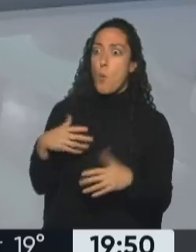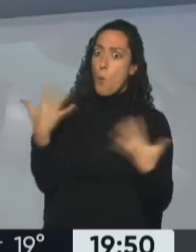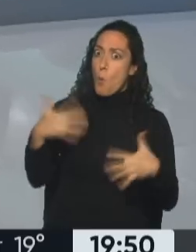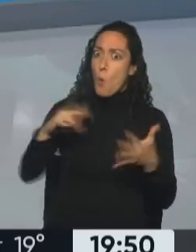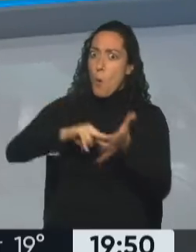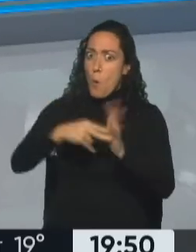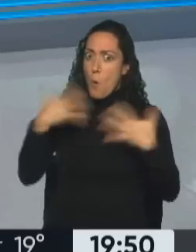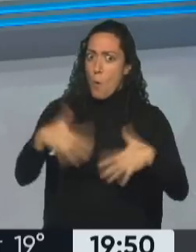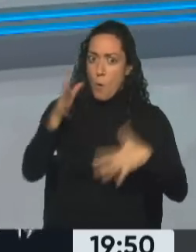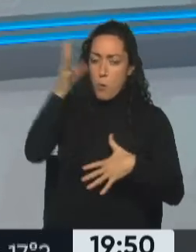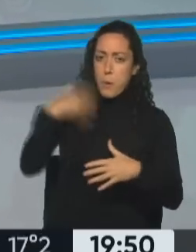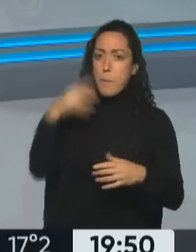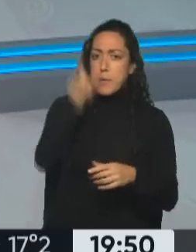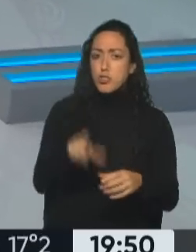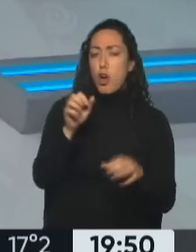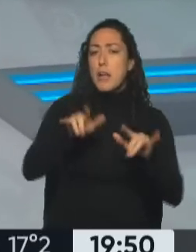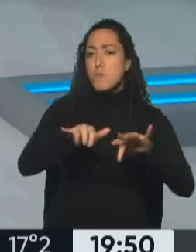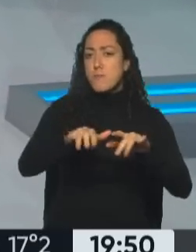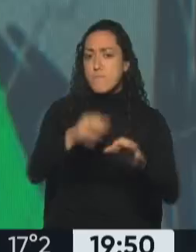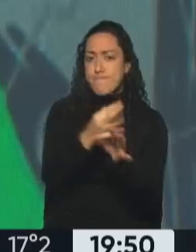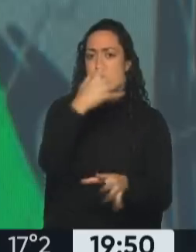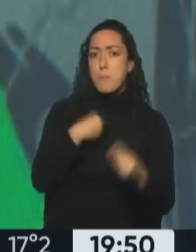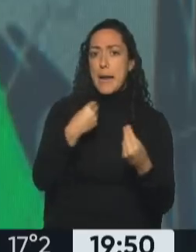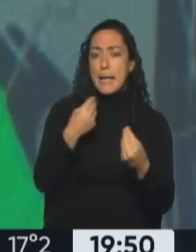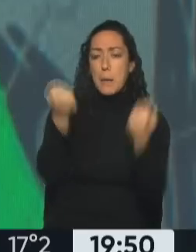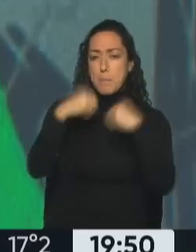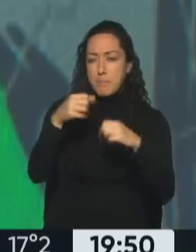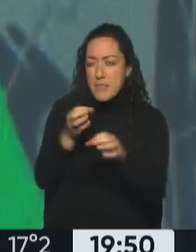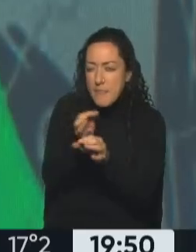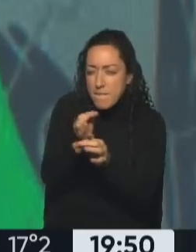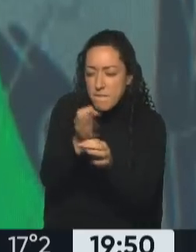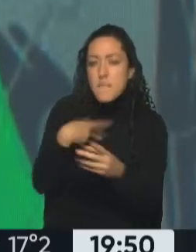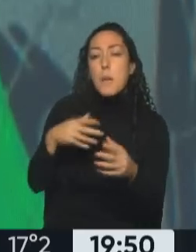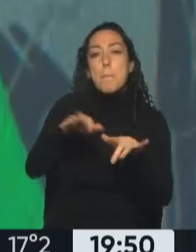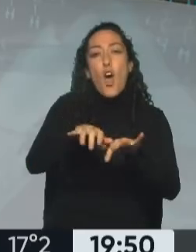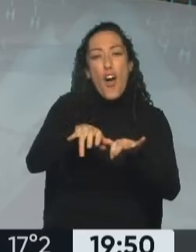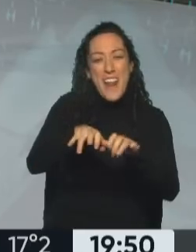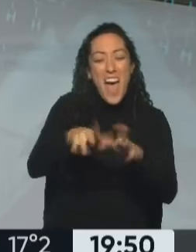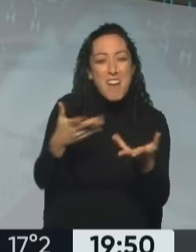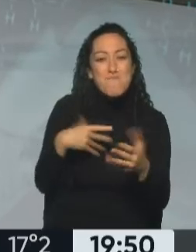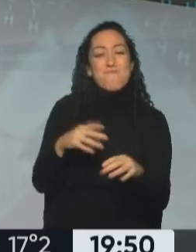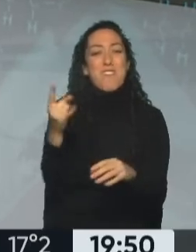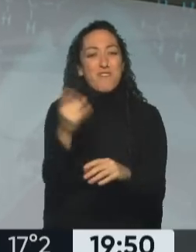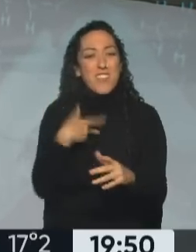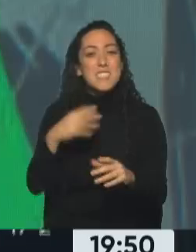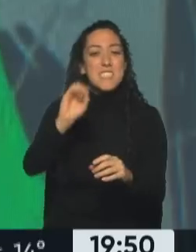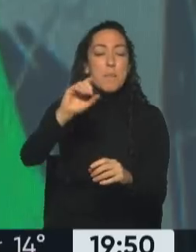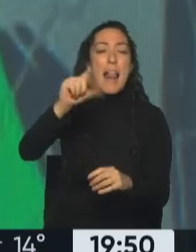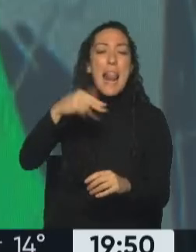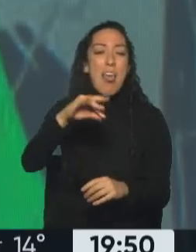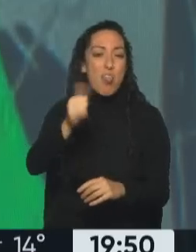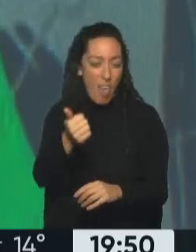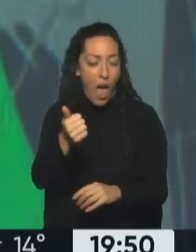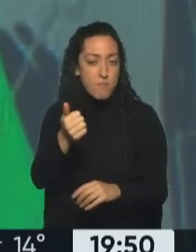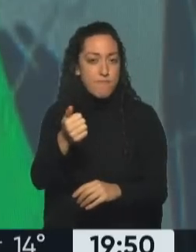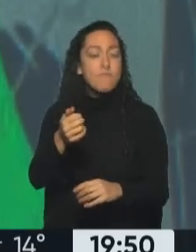afirmación del ingeniero que se estaba encargando de entrenar a la inteligencia artificial, que es un programa, en este caso se llama Lambda, y en las